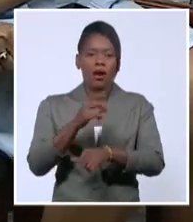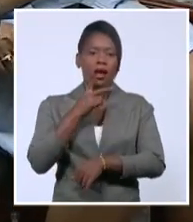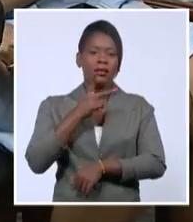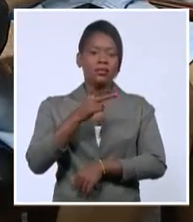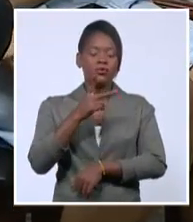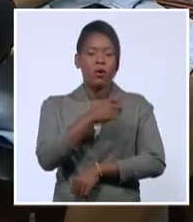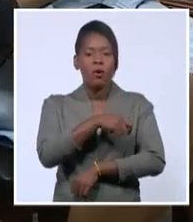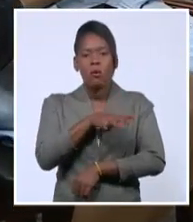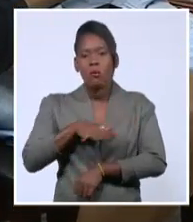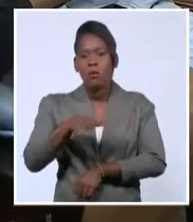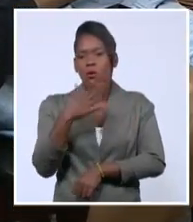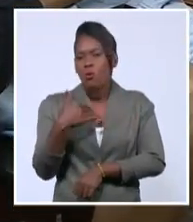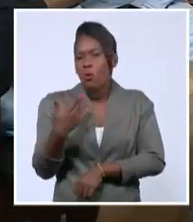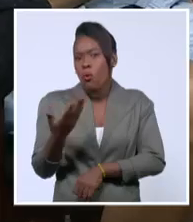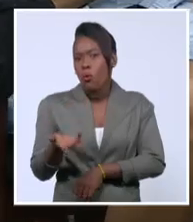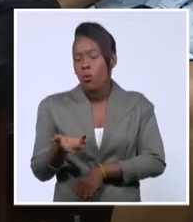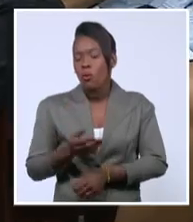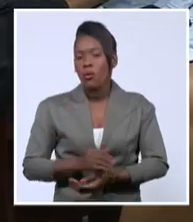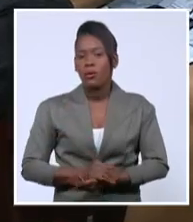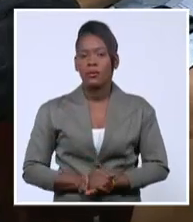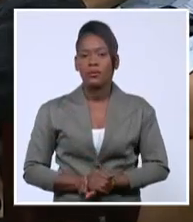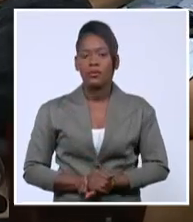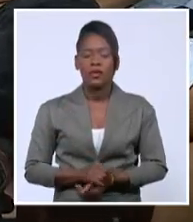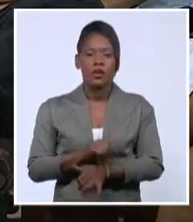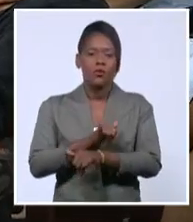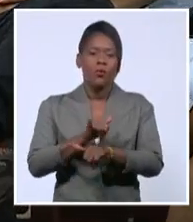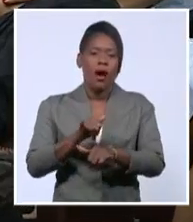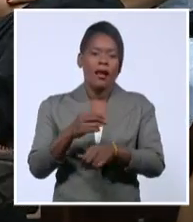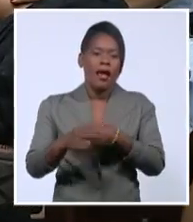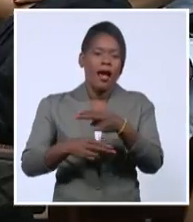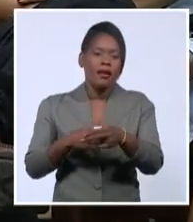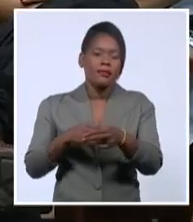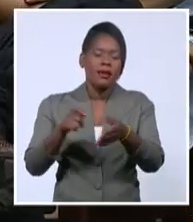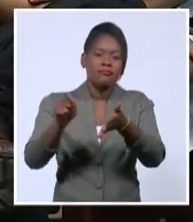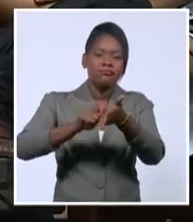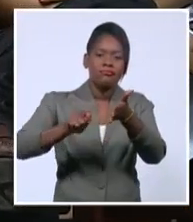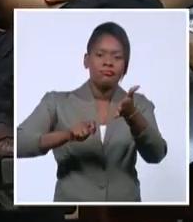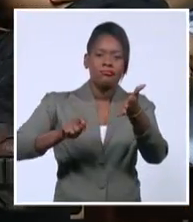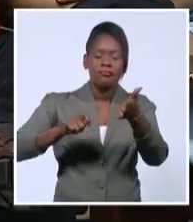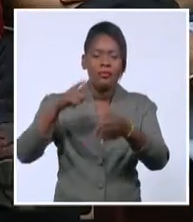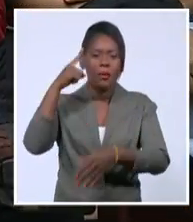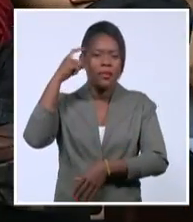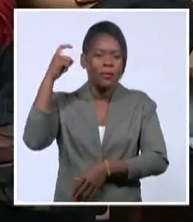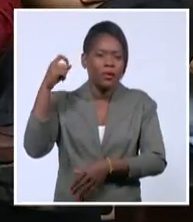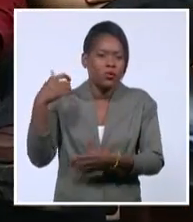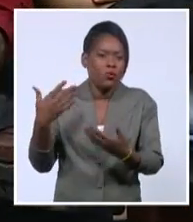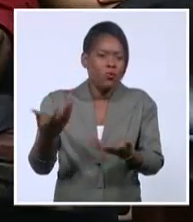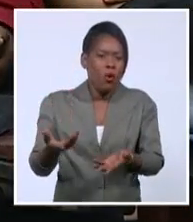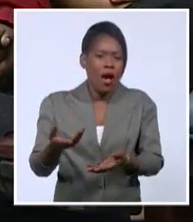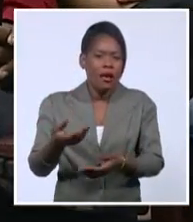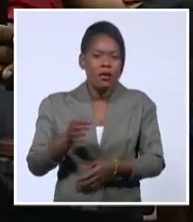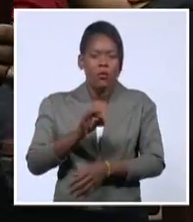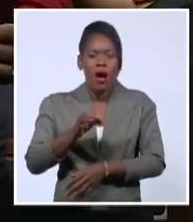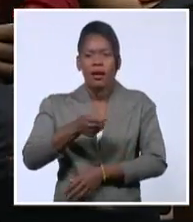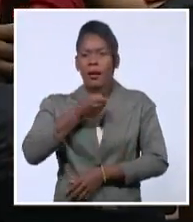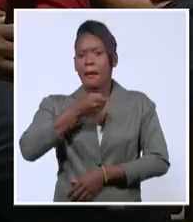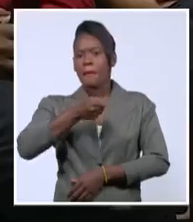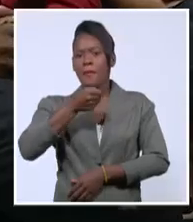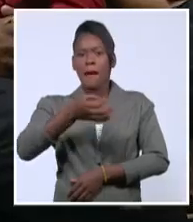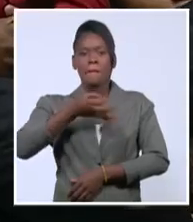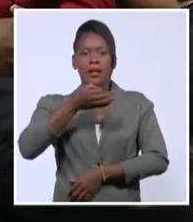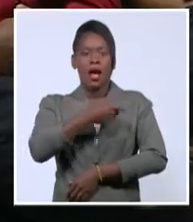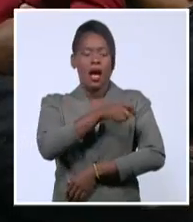o aquel reto? ¿Qué habría escrito? ¿Qué discurso encendido habría